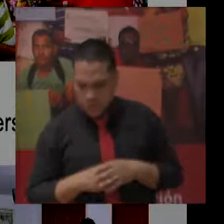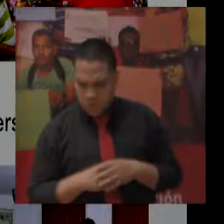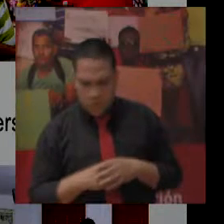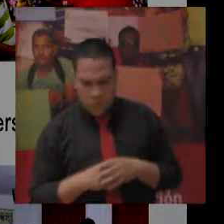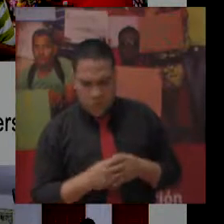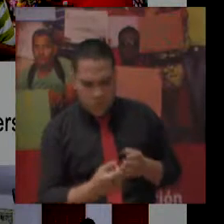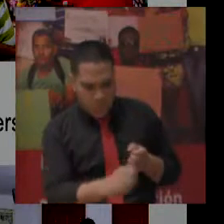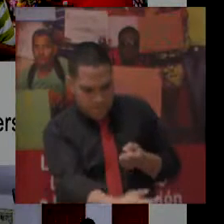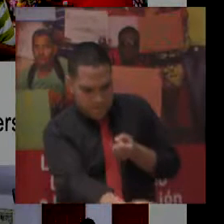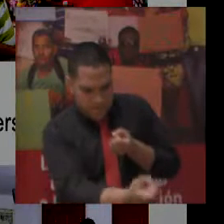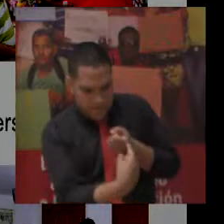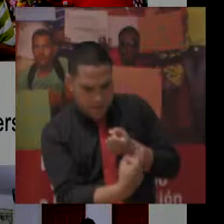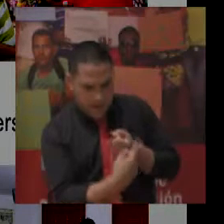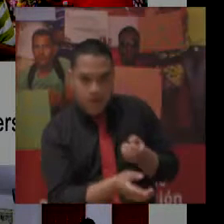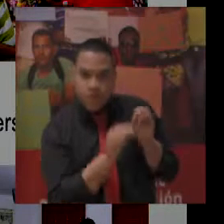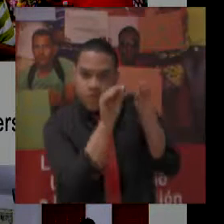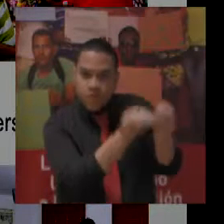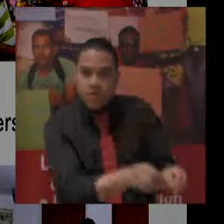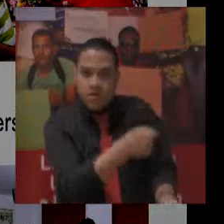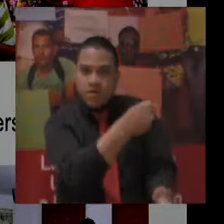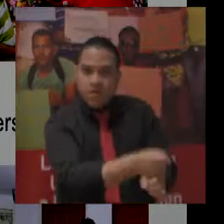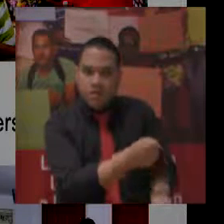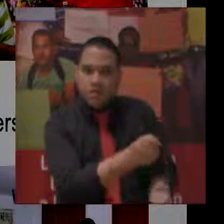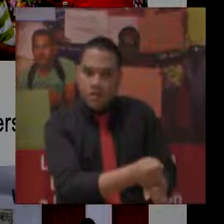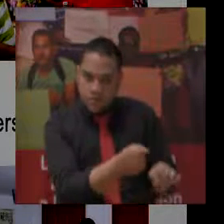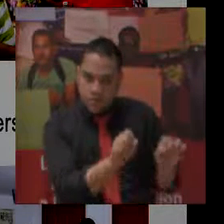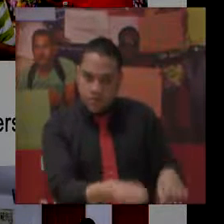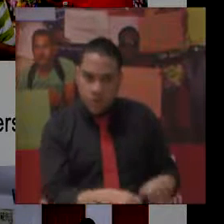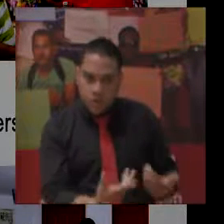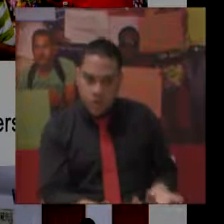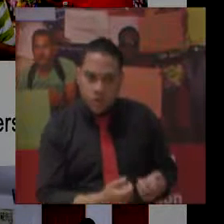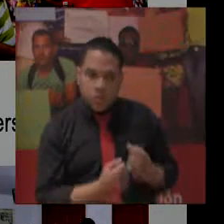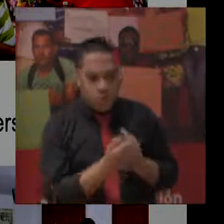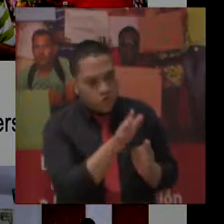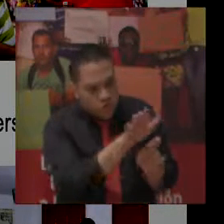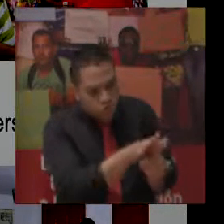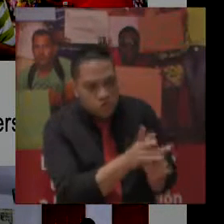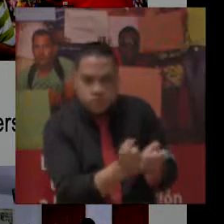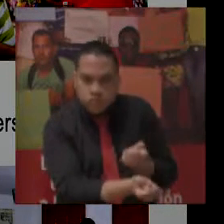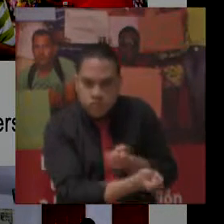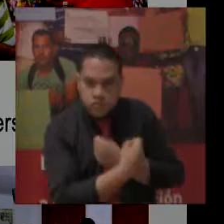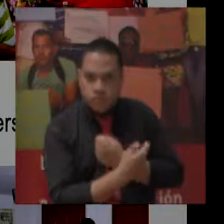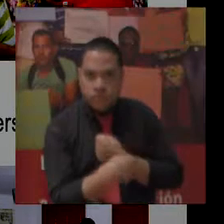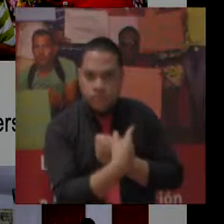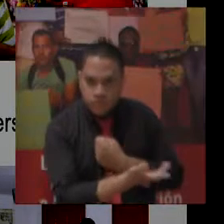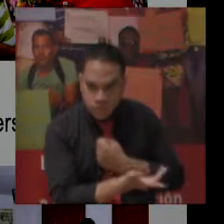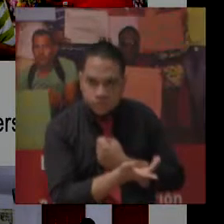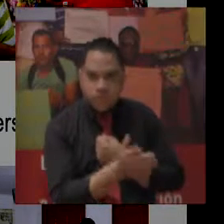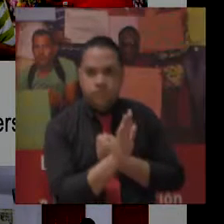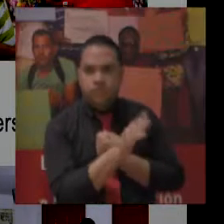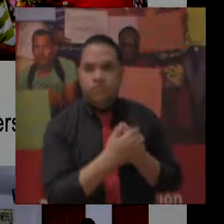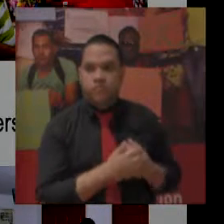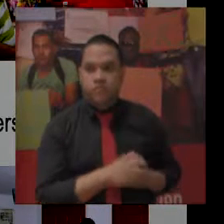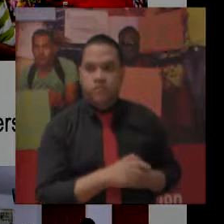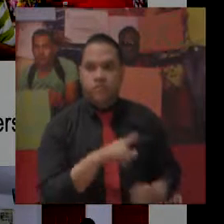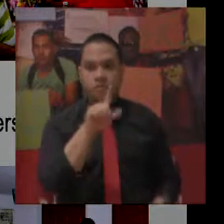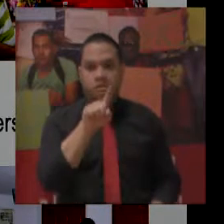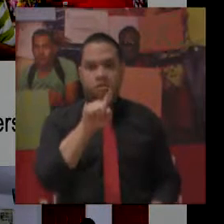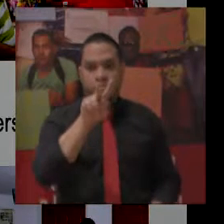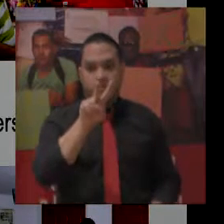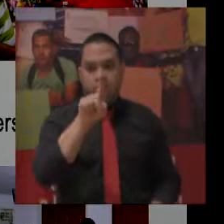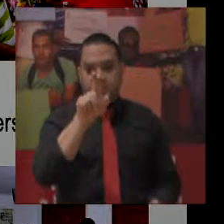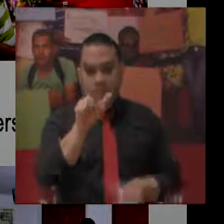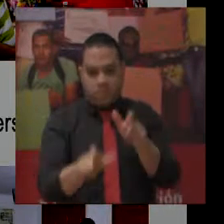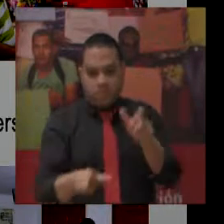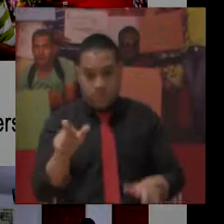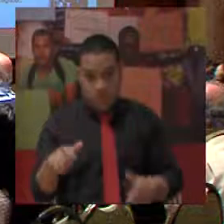trabajo y tener un acompañamiento psicoafectivo intenso. 121 personas en proceso de reintegración pasaron por esos escenarios